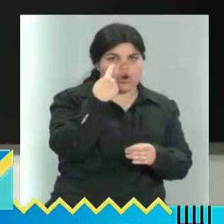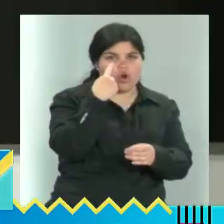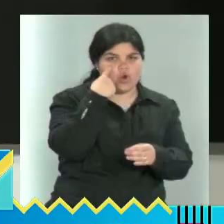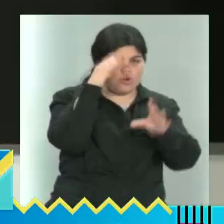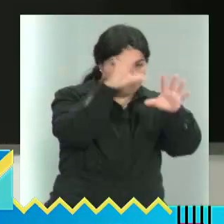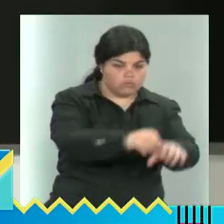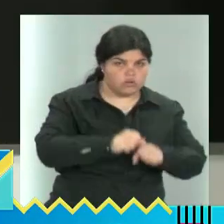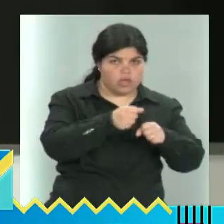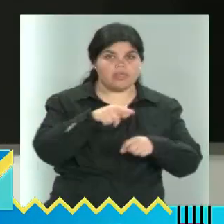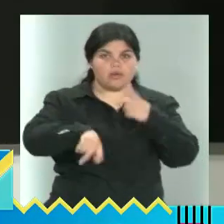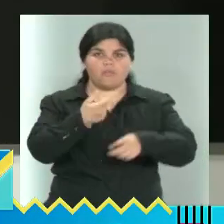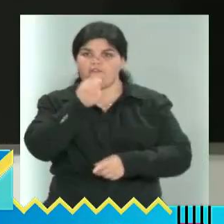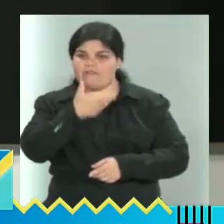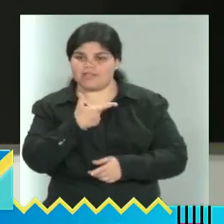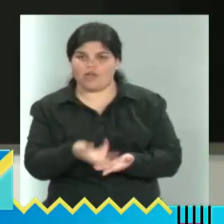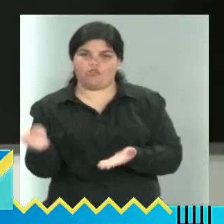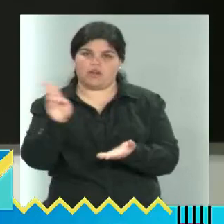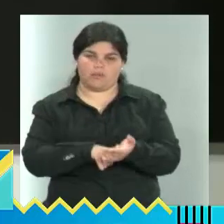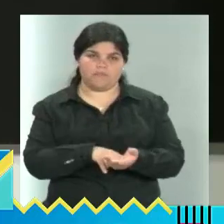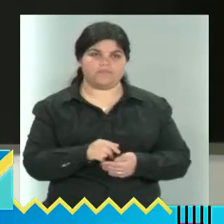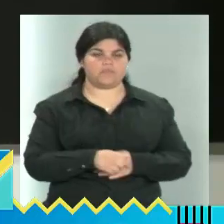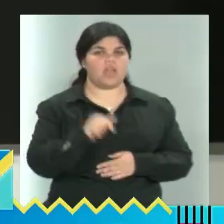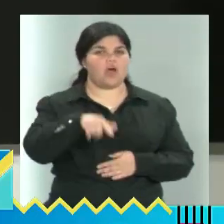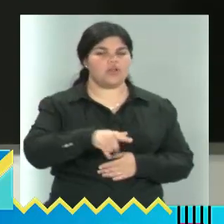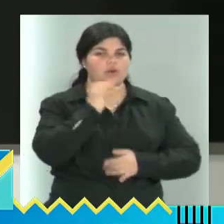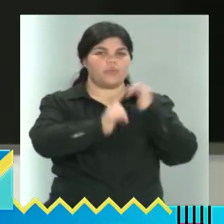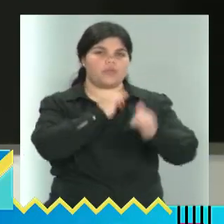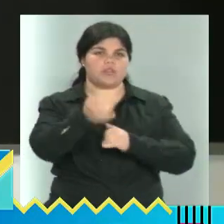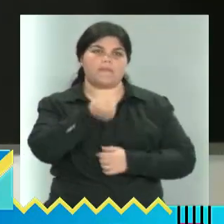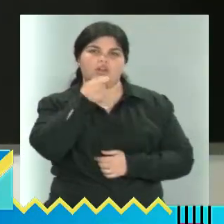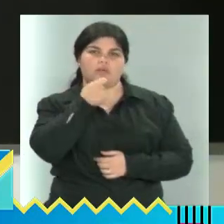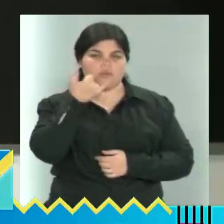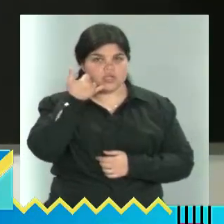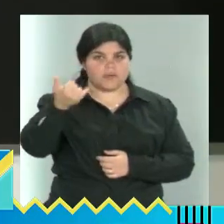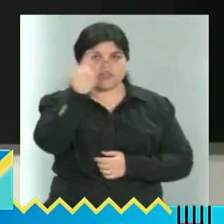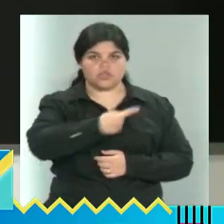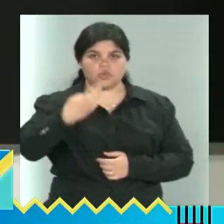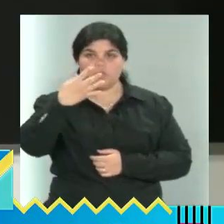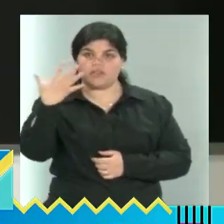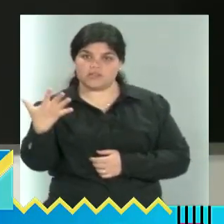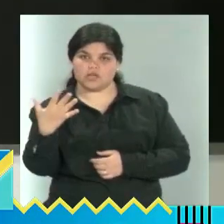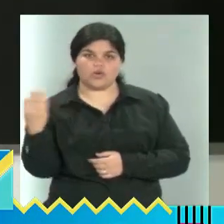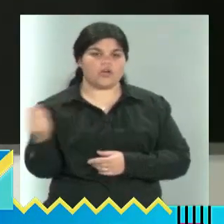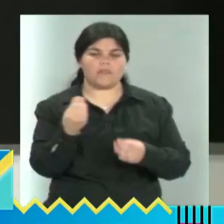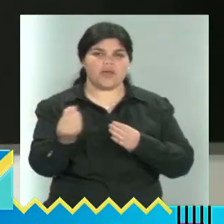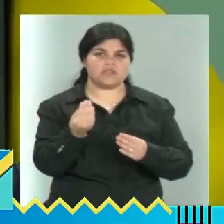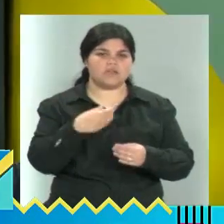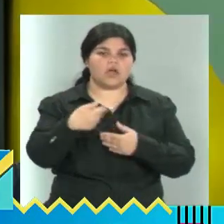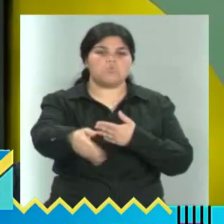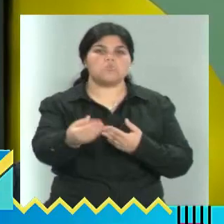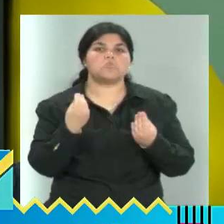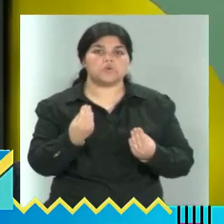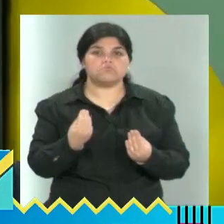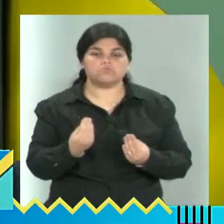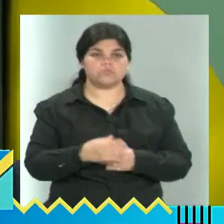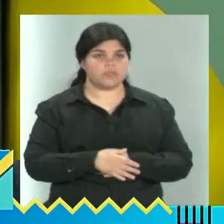caso práctico. Llaman al 145 a hacer una denuncia, ¿cómo se articula o cómo se efectúa el procedimiento? Bien, bueno,